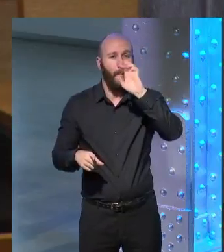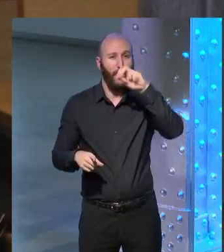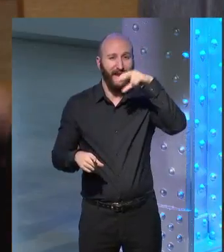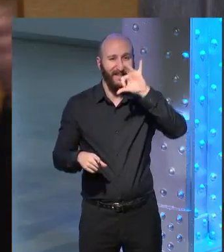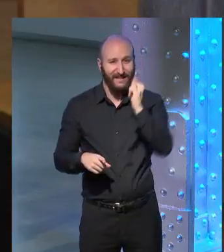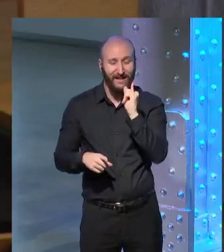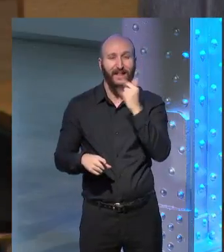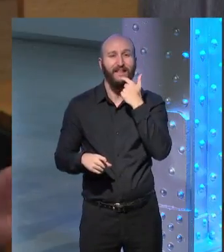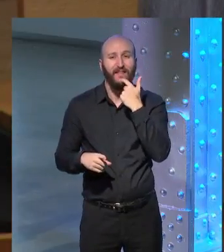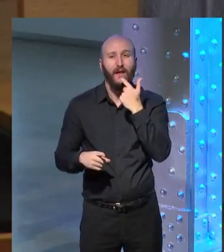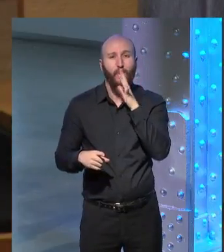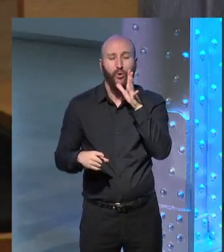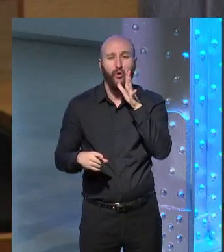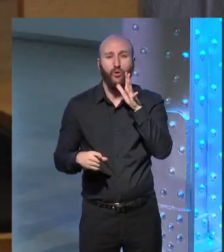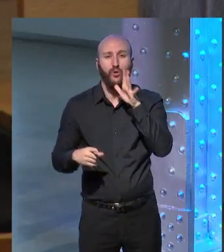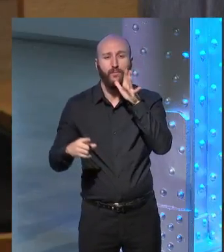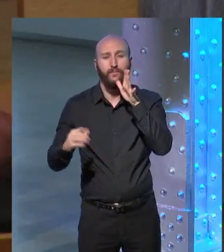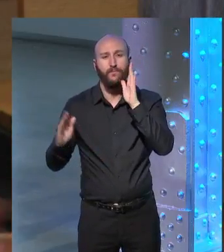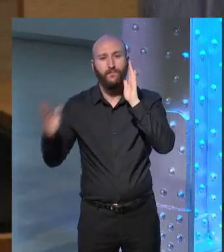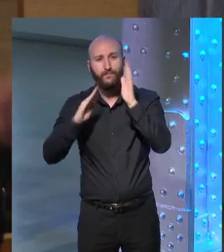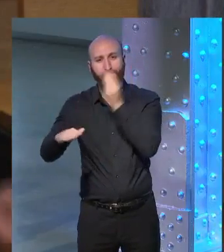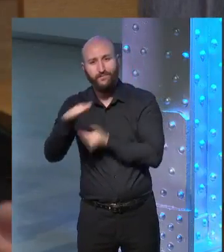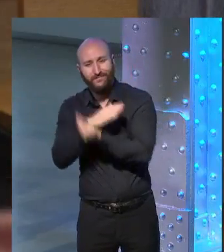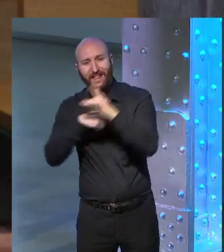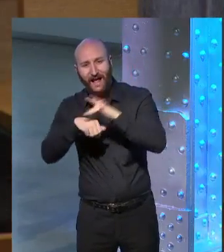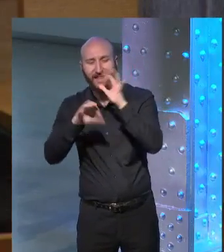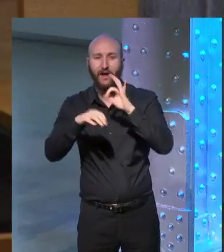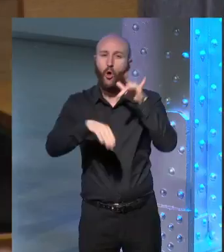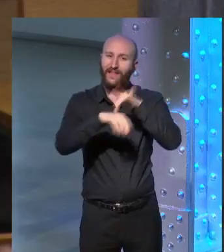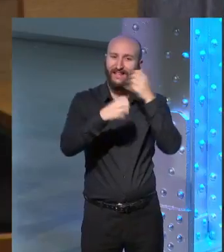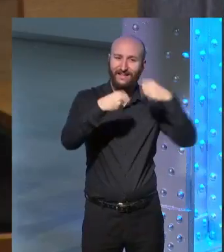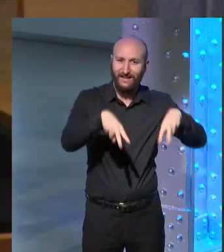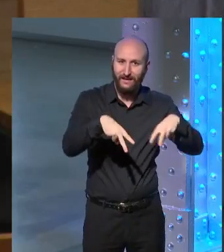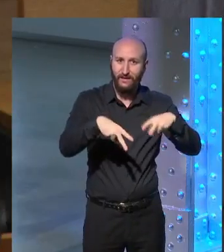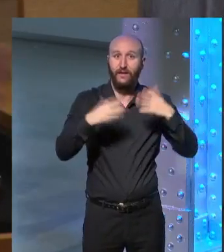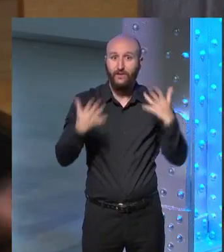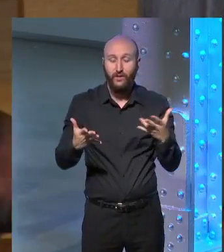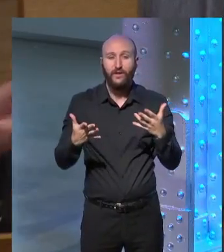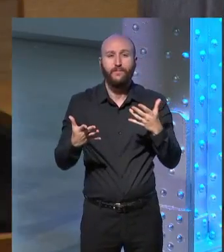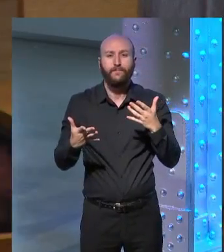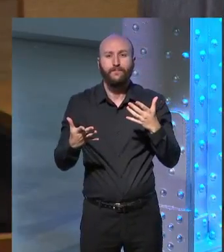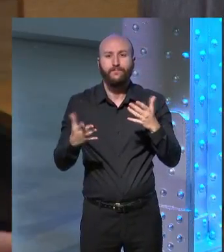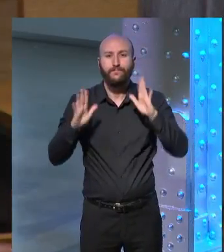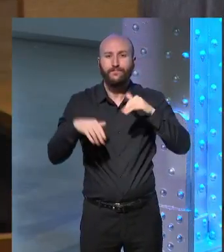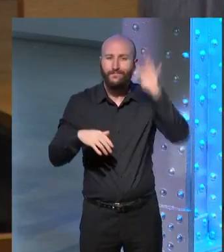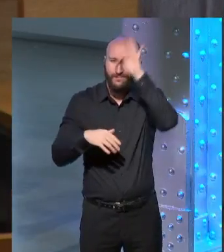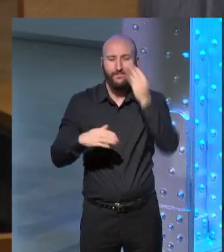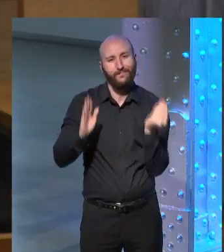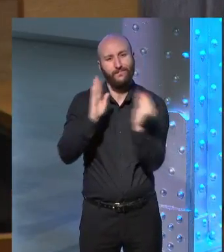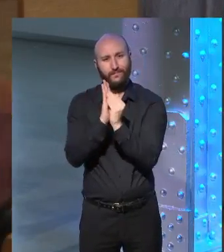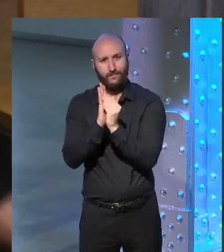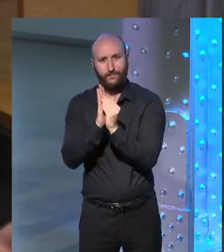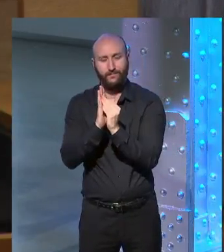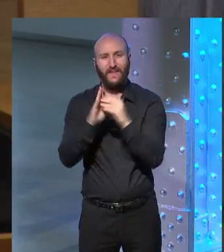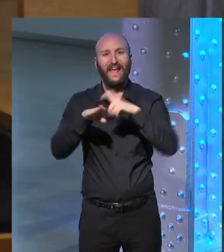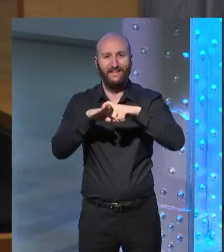de nativos digitales e inmigrantes digitales. Eso fue un concepto que él desarrolló sin evidencia científica y le atribuyó unas ciertas características.